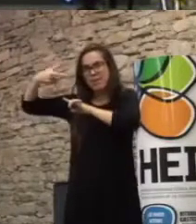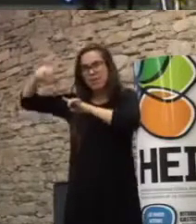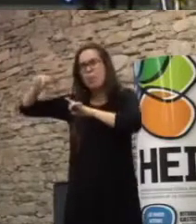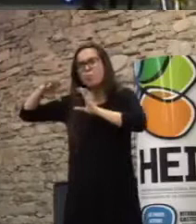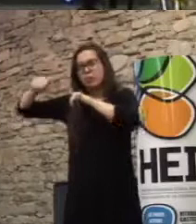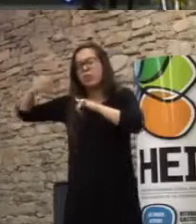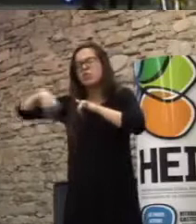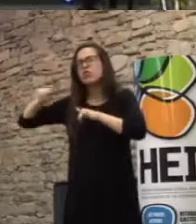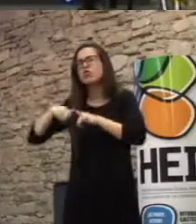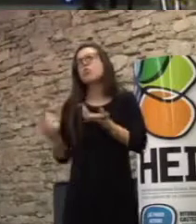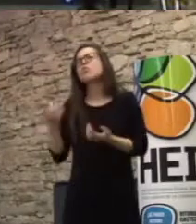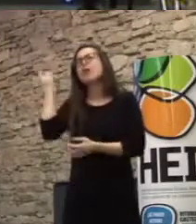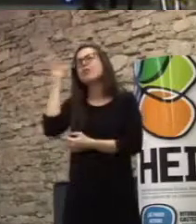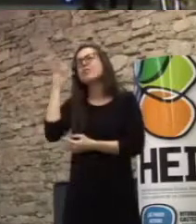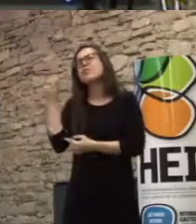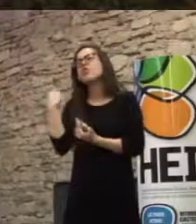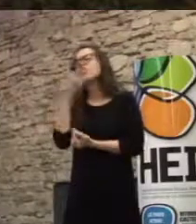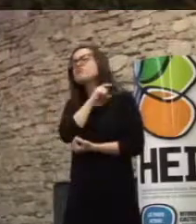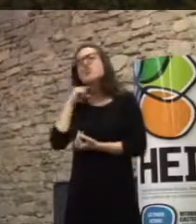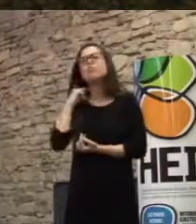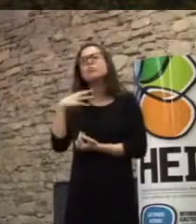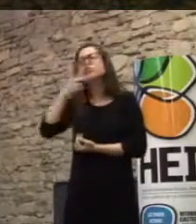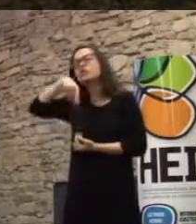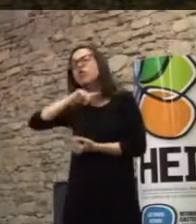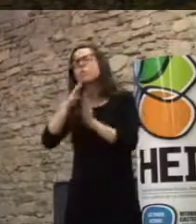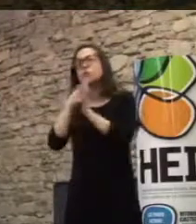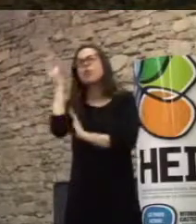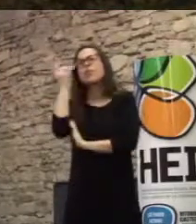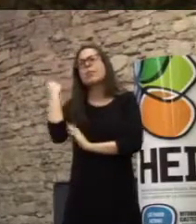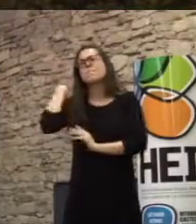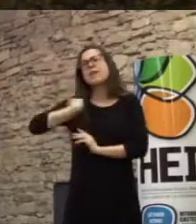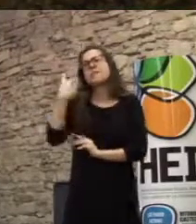y yo dije esto lo voy a decir ahora y bueno poco salgo corriendo entonces